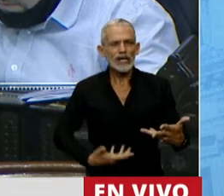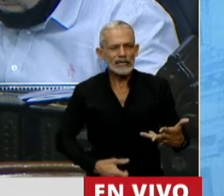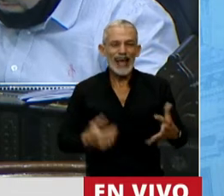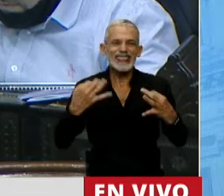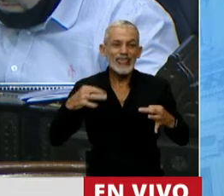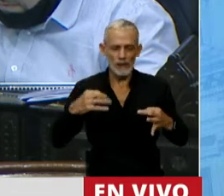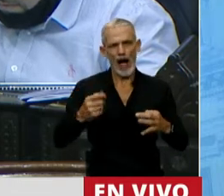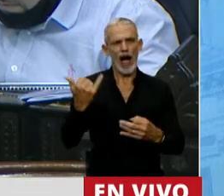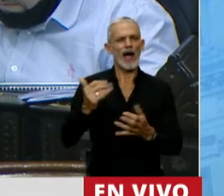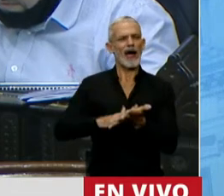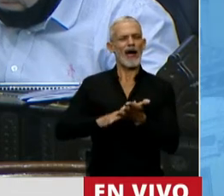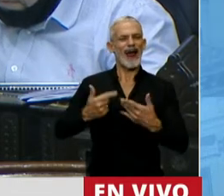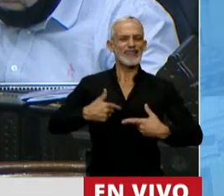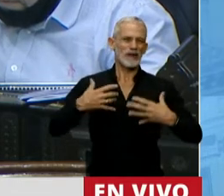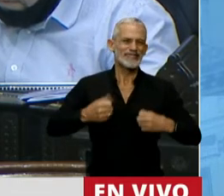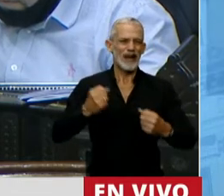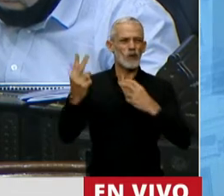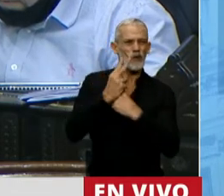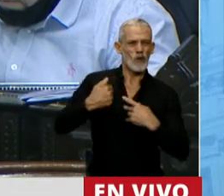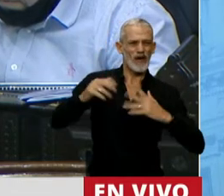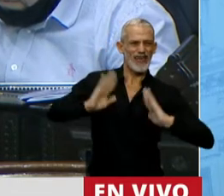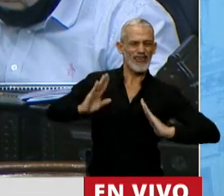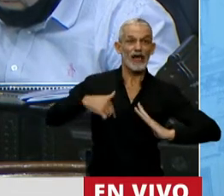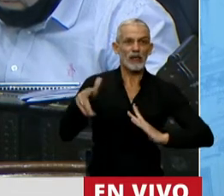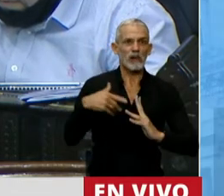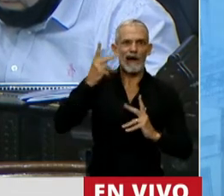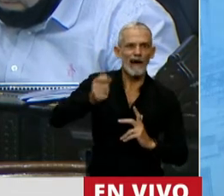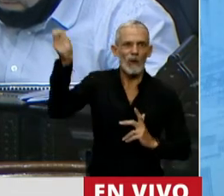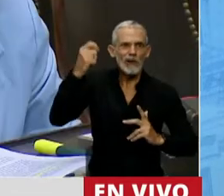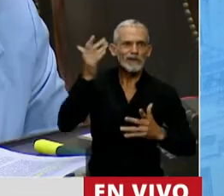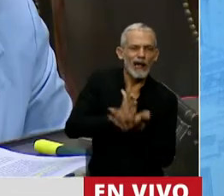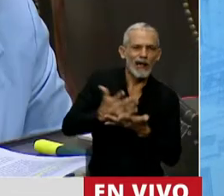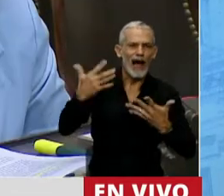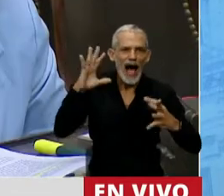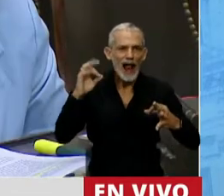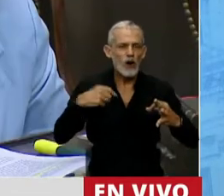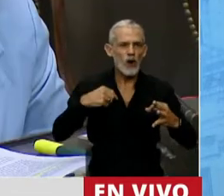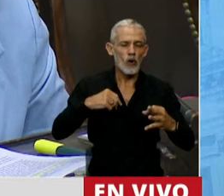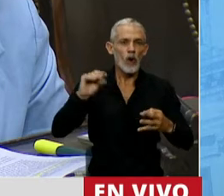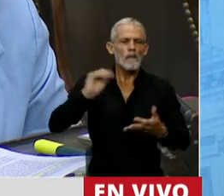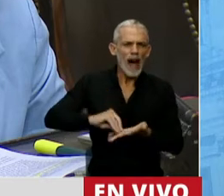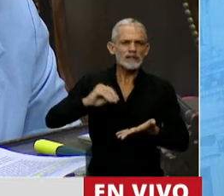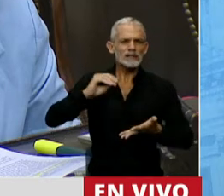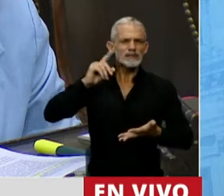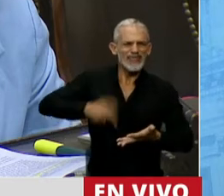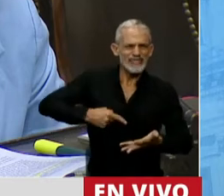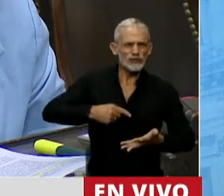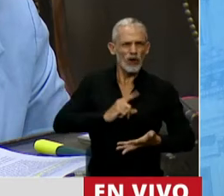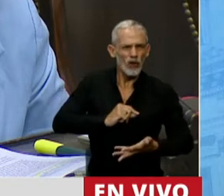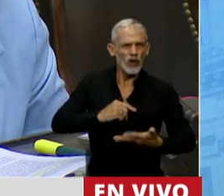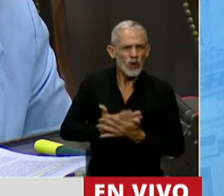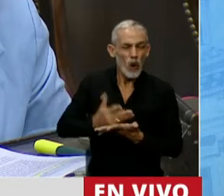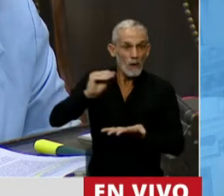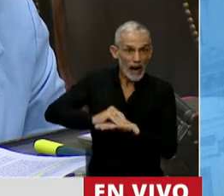su salud y nadie le formará una causa penal en su triste decisión.